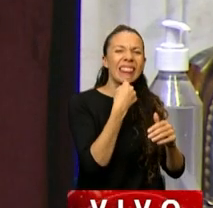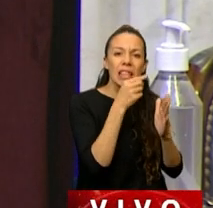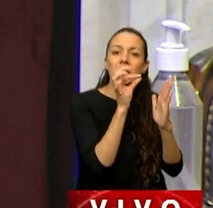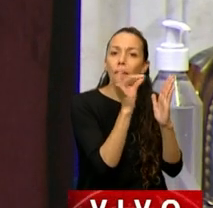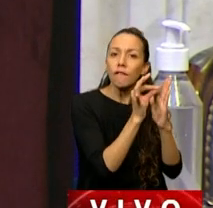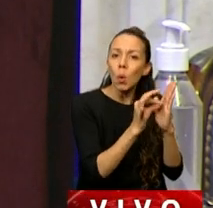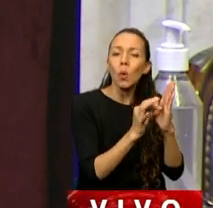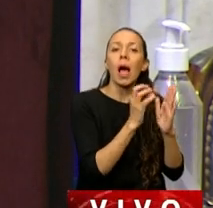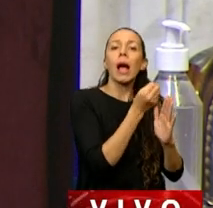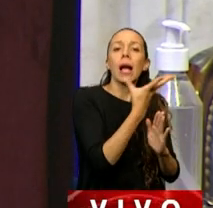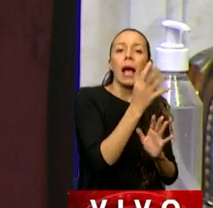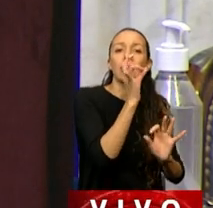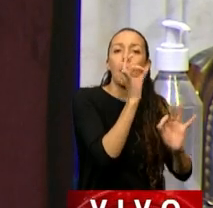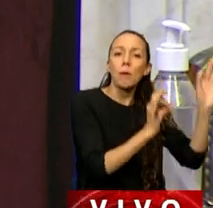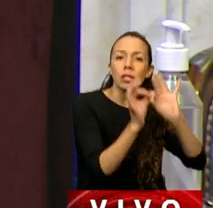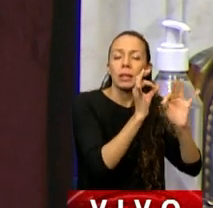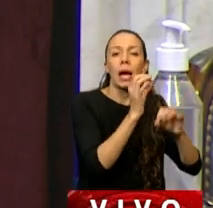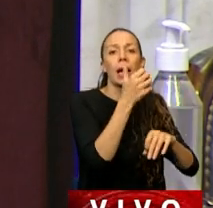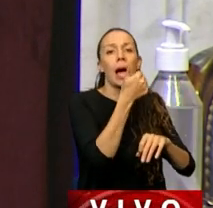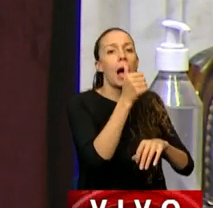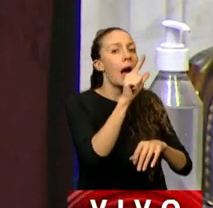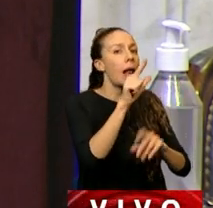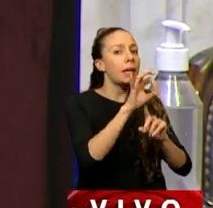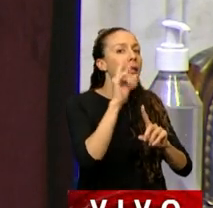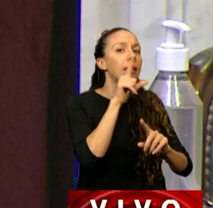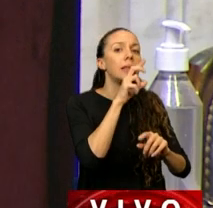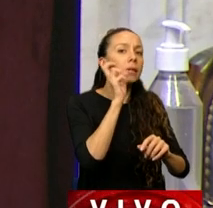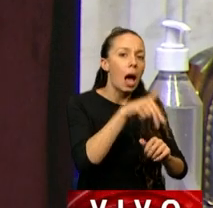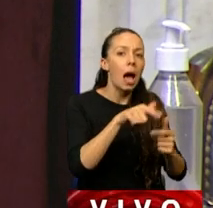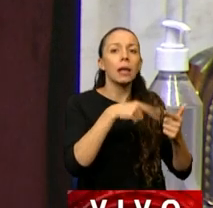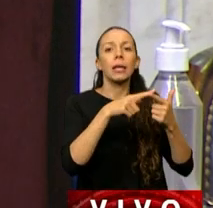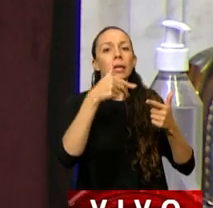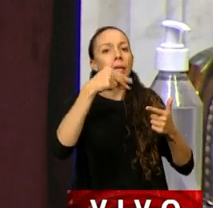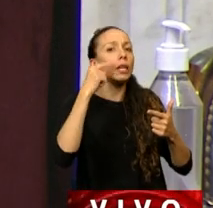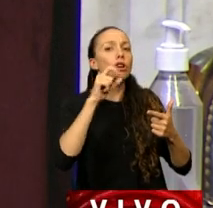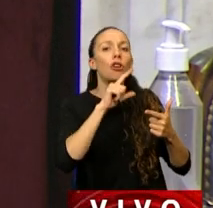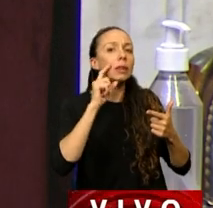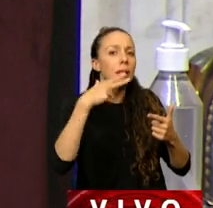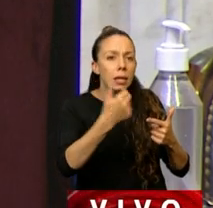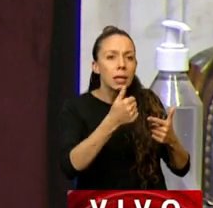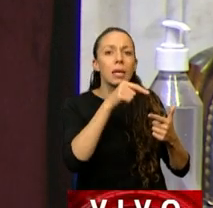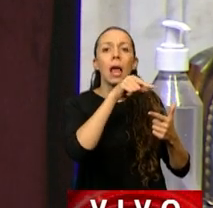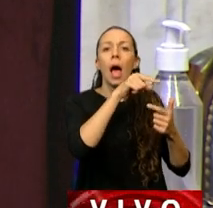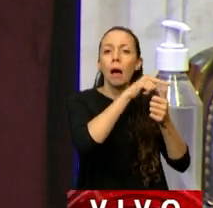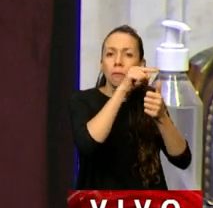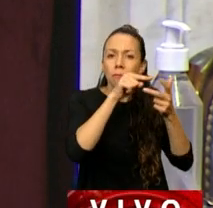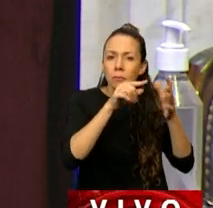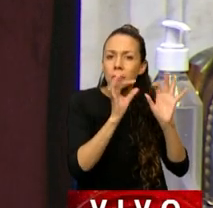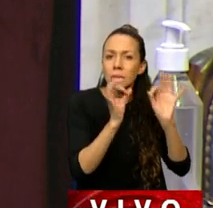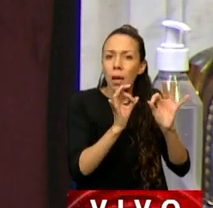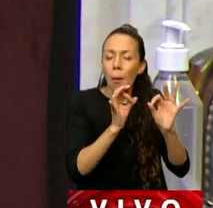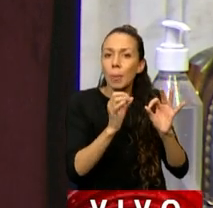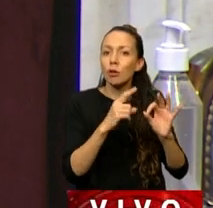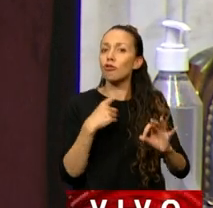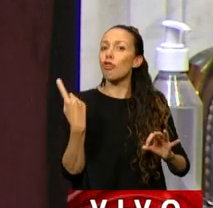todo queda librado a lo que sea, a lo que alguien decida. Nuestra función como Congreso es establecer esto.